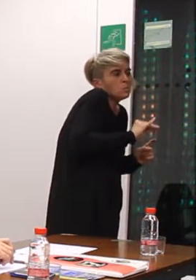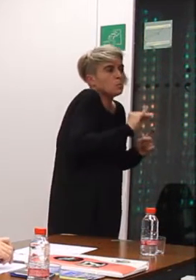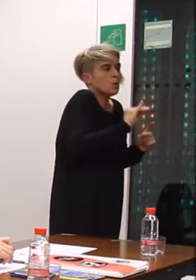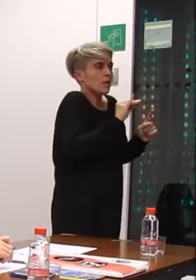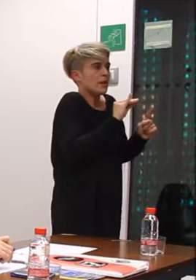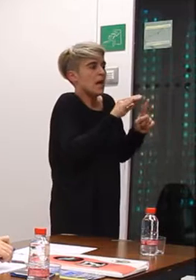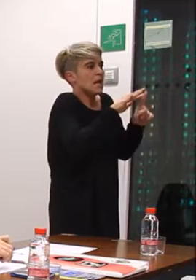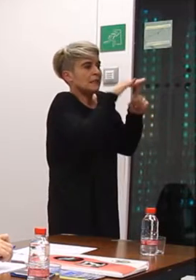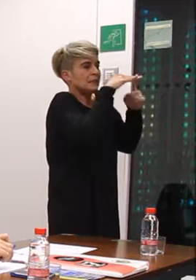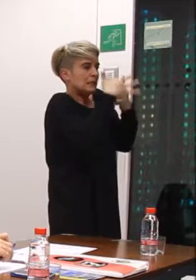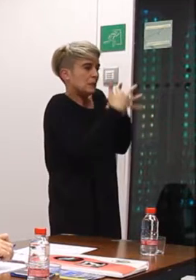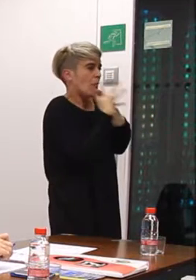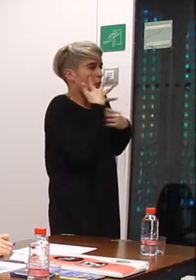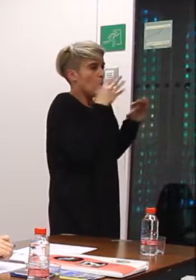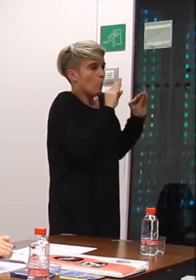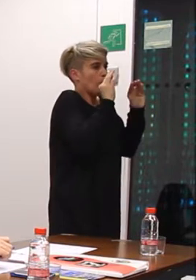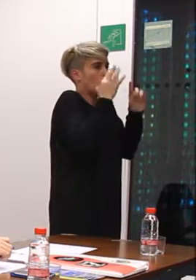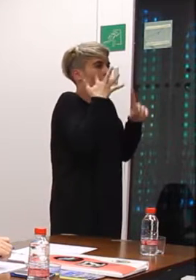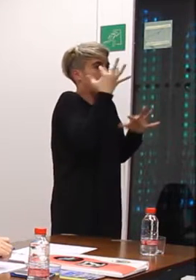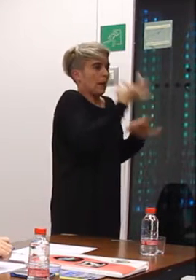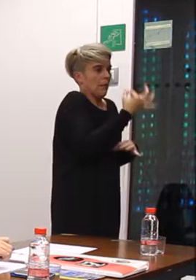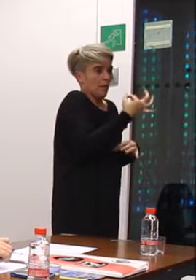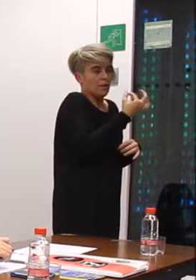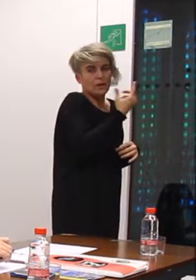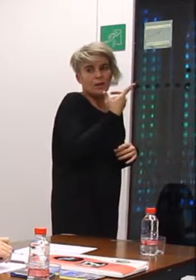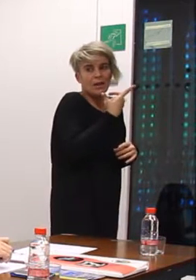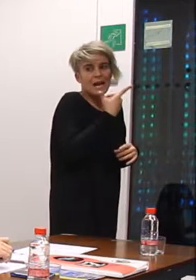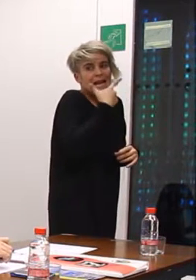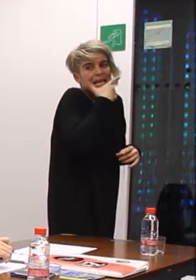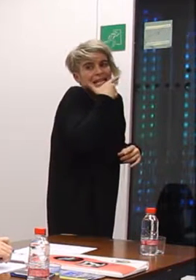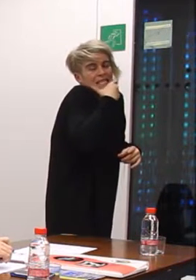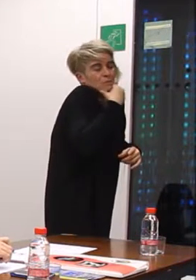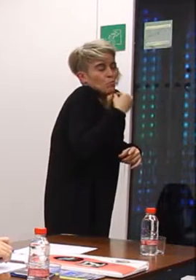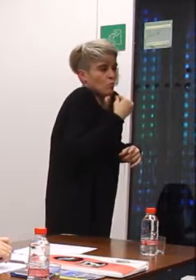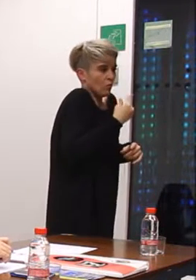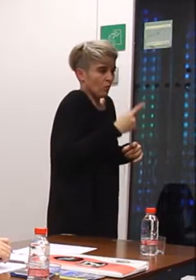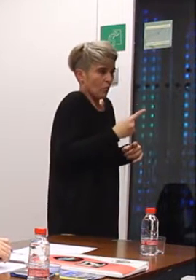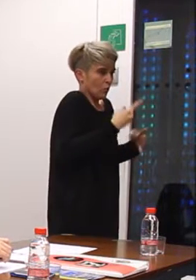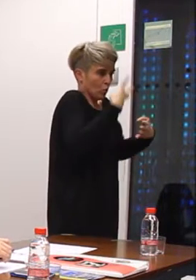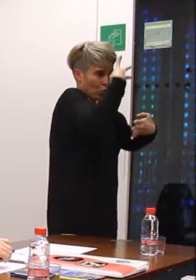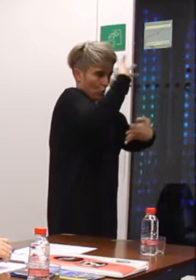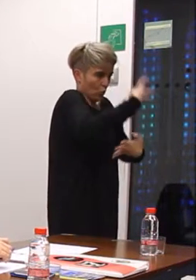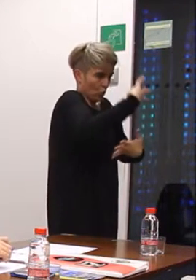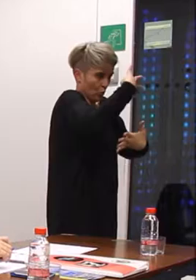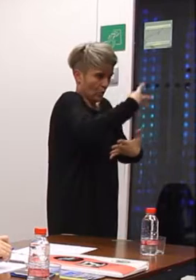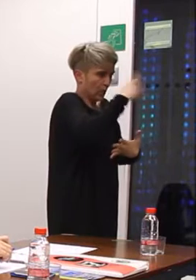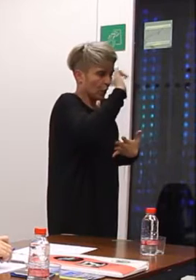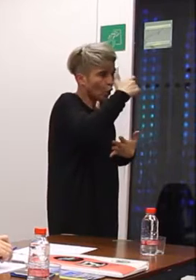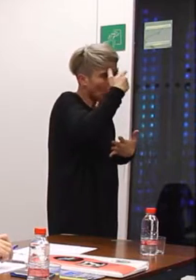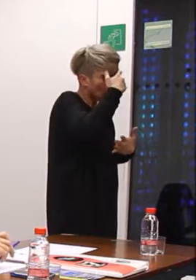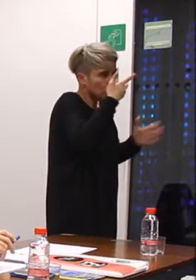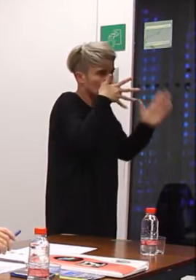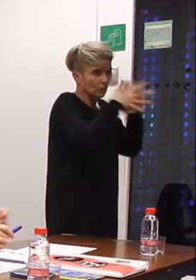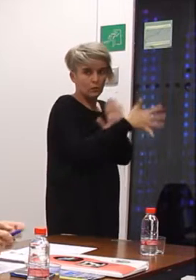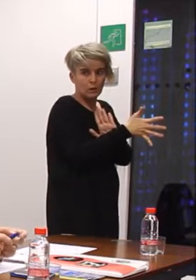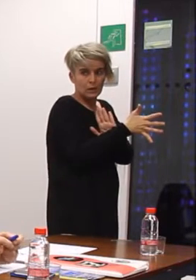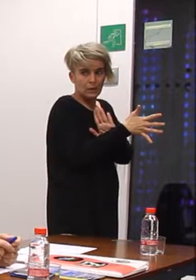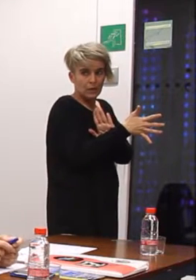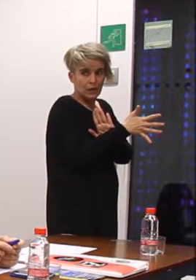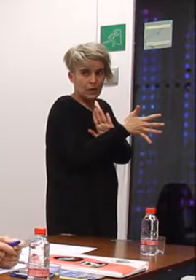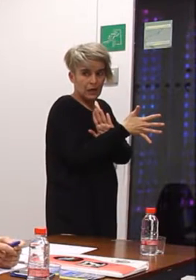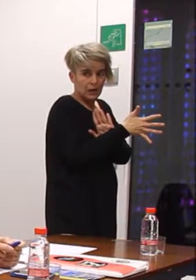privación material severa, porque es muy fácil. Estamos hablando de 9 conceptos que os paso a definir. El pago,